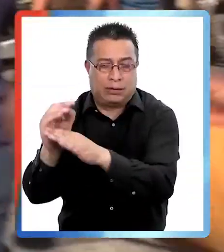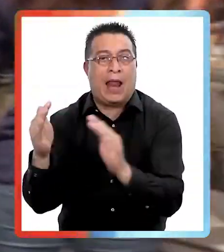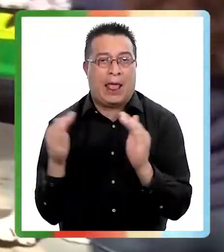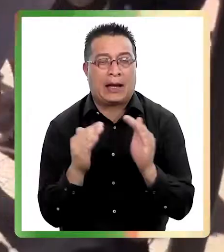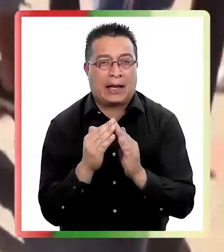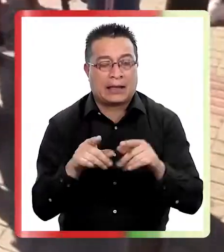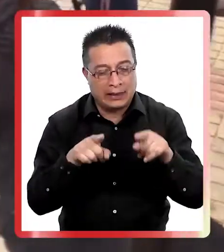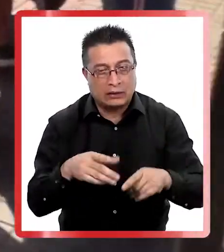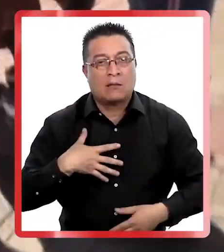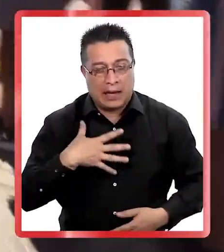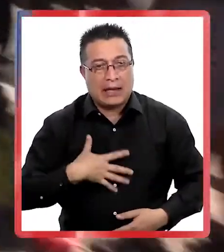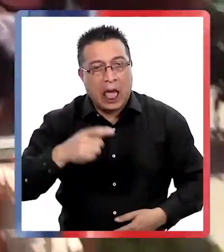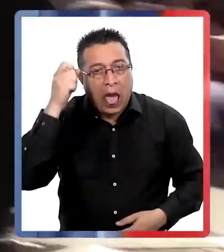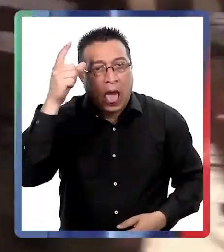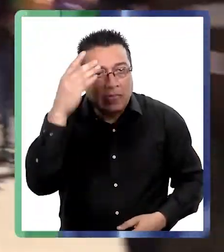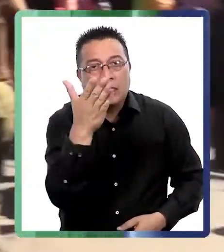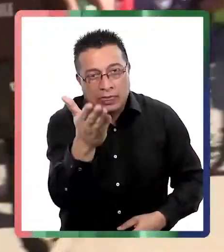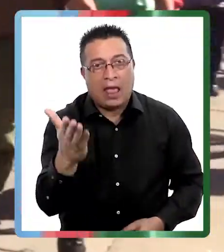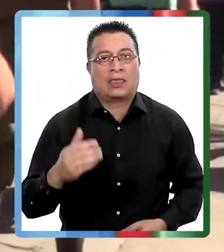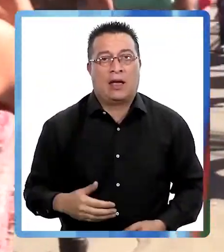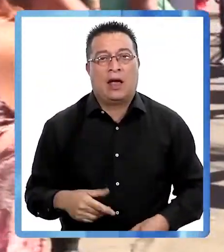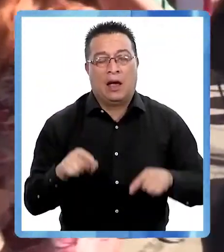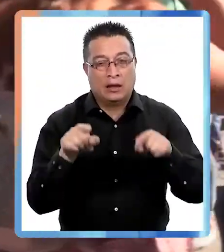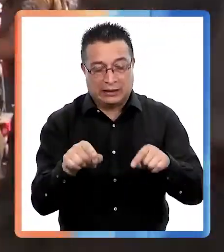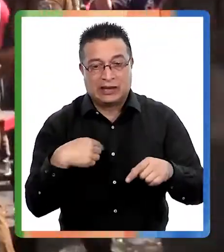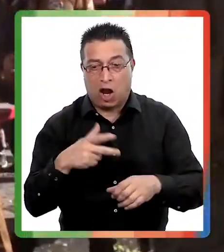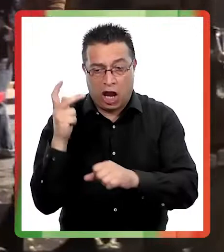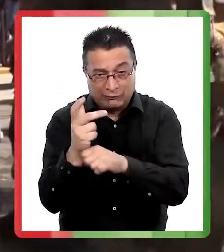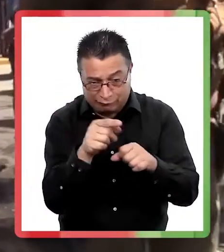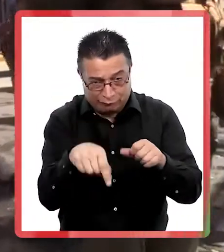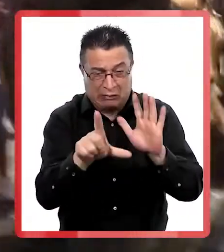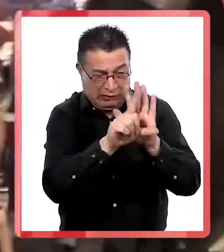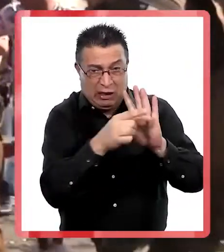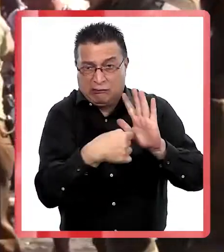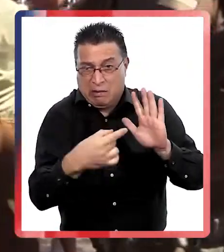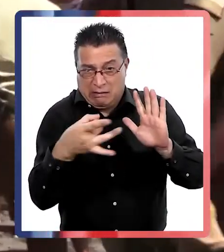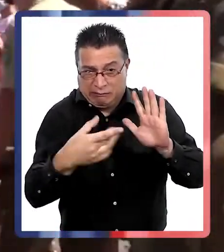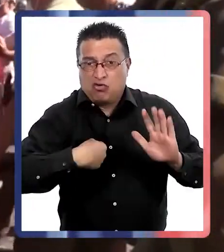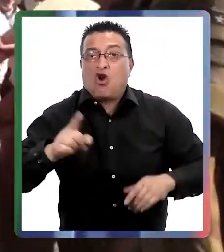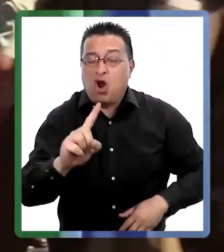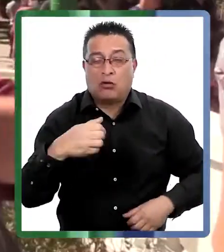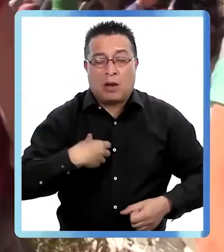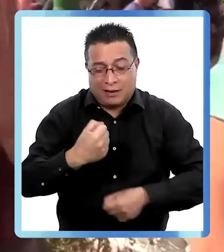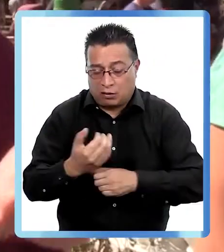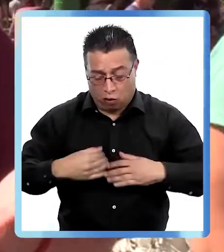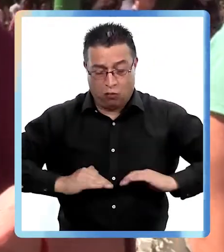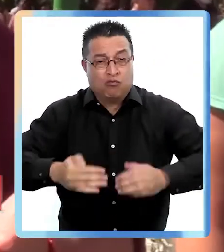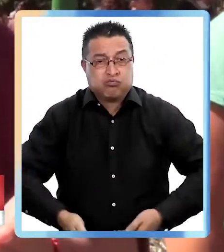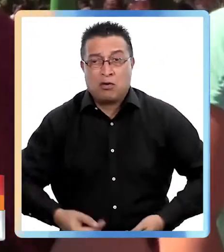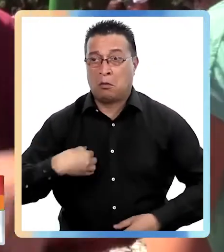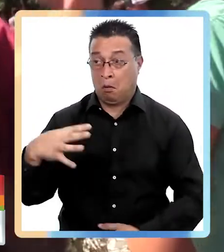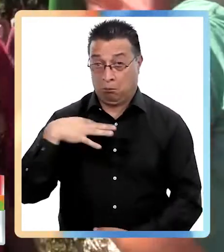una delincuente, ella no puede trabajar, está embarazada, ninguna empresa te va a dar la oportunidad de trabajar, que ella dé la oportunidad a la